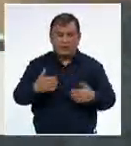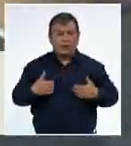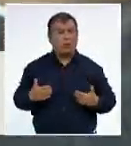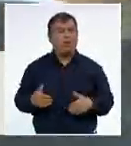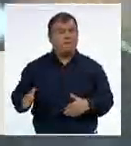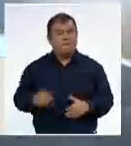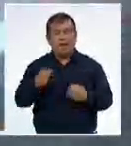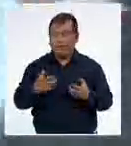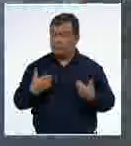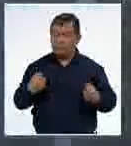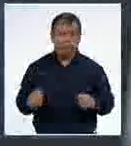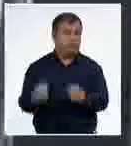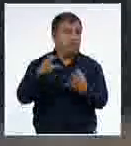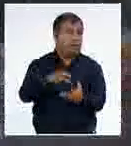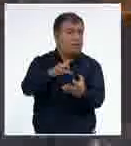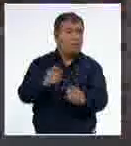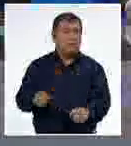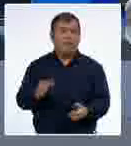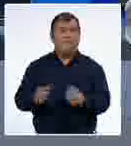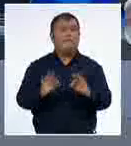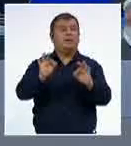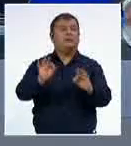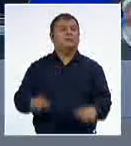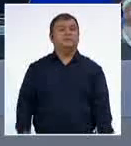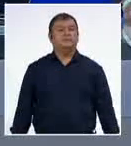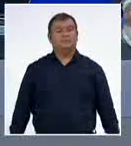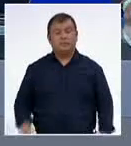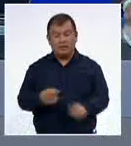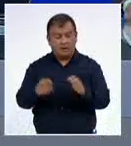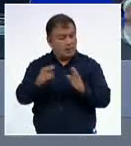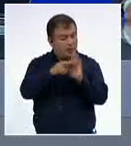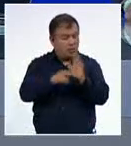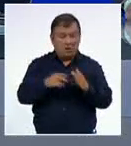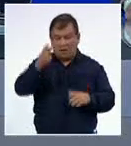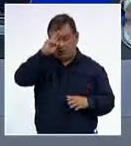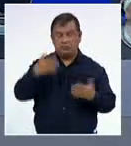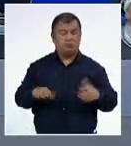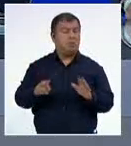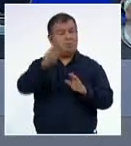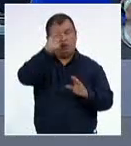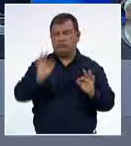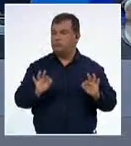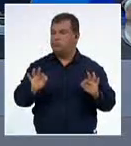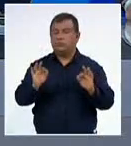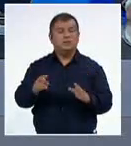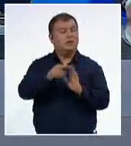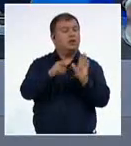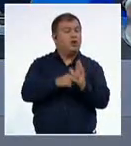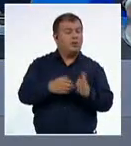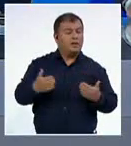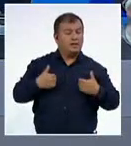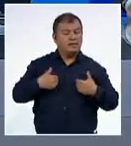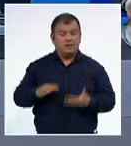mascota potencialmente peligrosa. Sí. Mira, si se cumplieran las normas en nuestro país, sería este el país de las maravillas. Esta norma sobre la tenencia